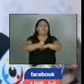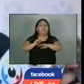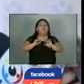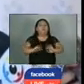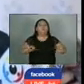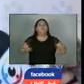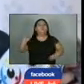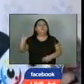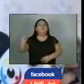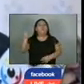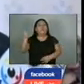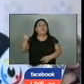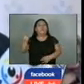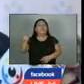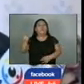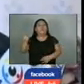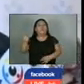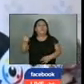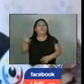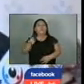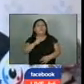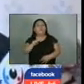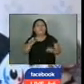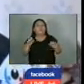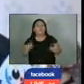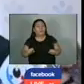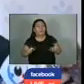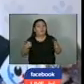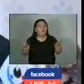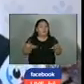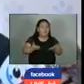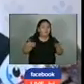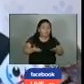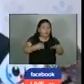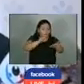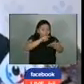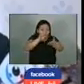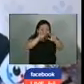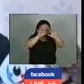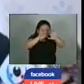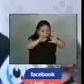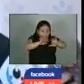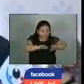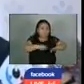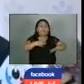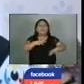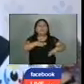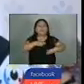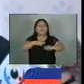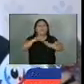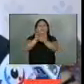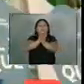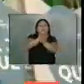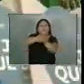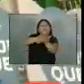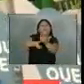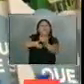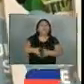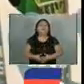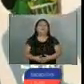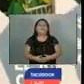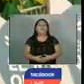Primero, que nos permite esta plataforma para poder desarrollar este libro y dejarlo plasmado, como le decía anteriormente, para el